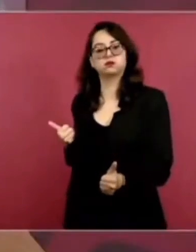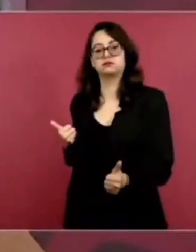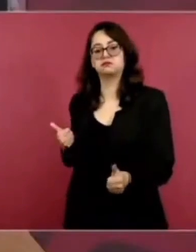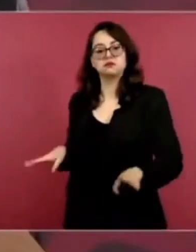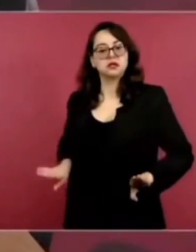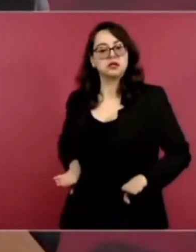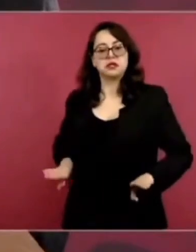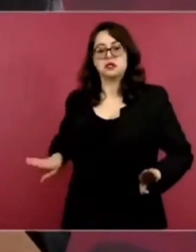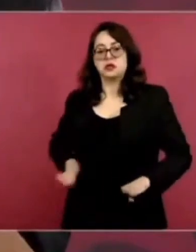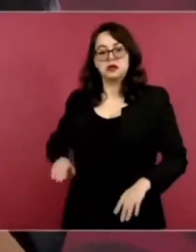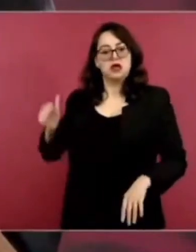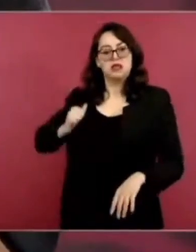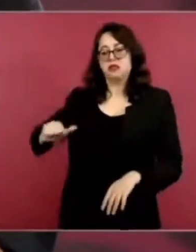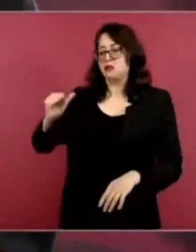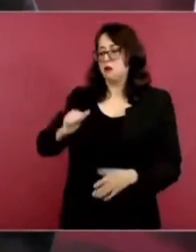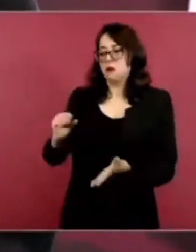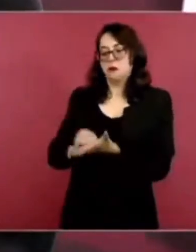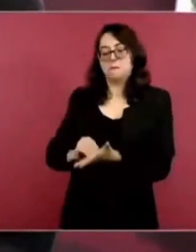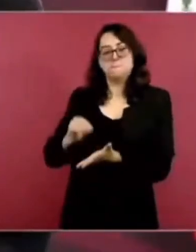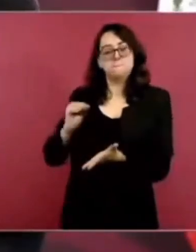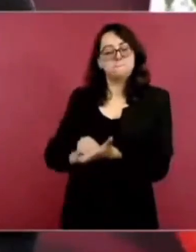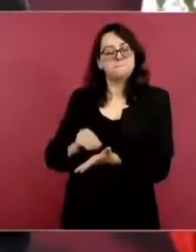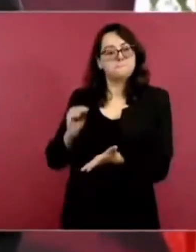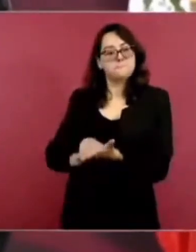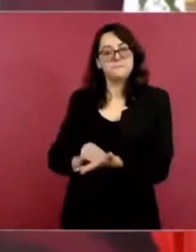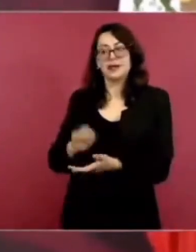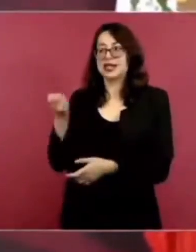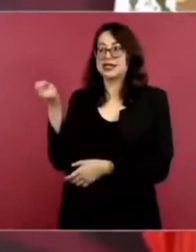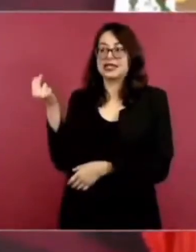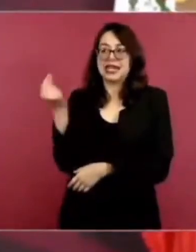y eso solamente se puede hacer